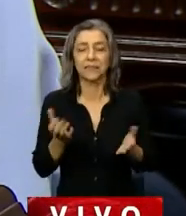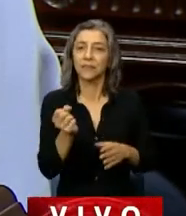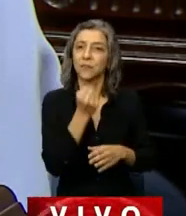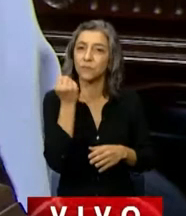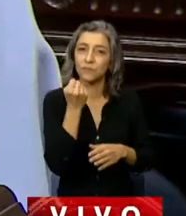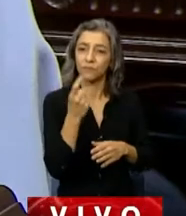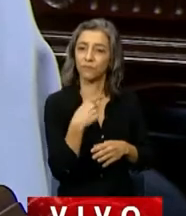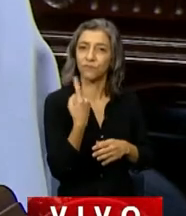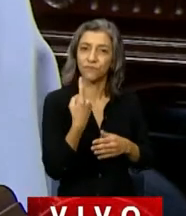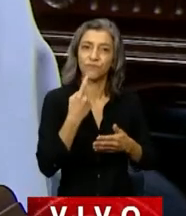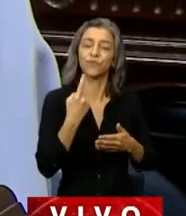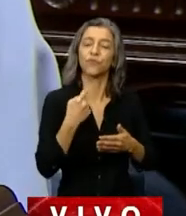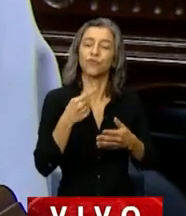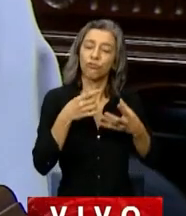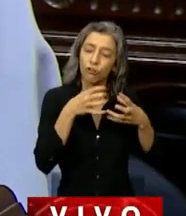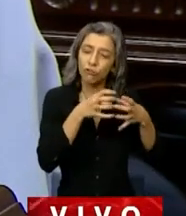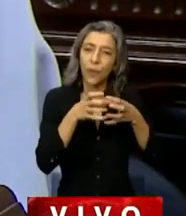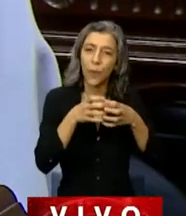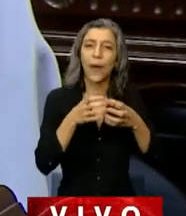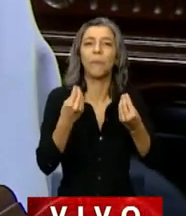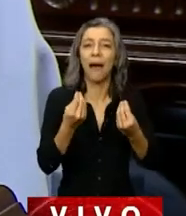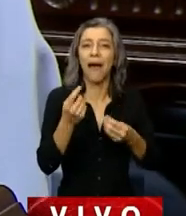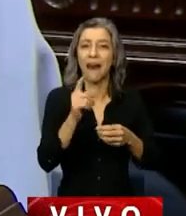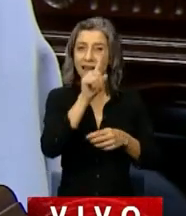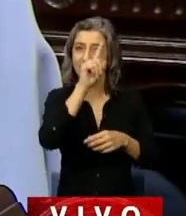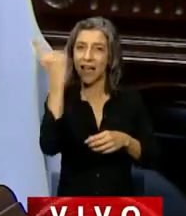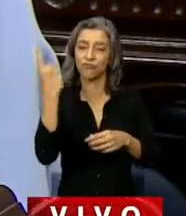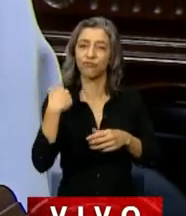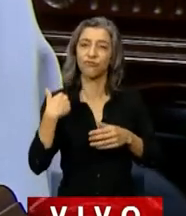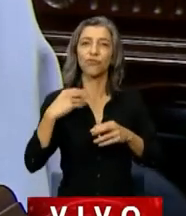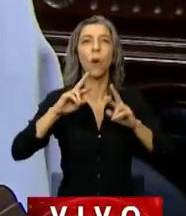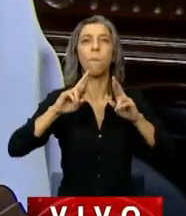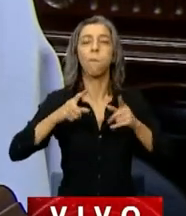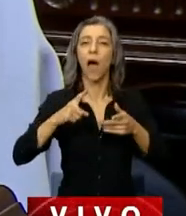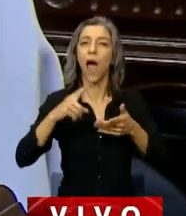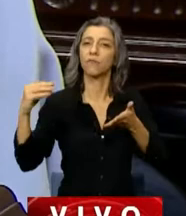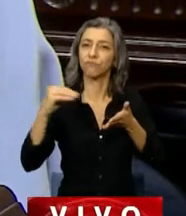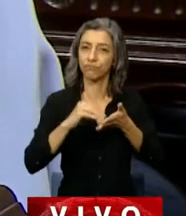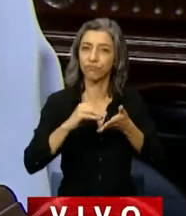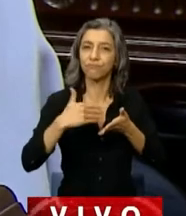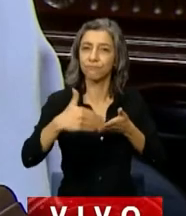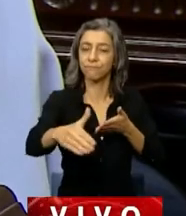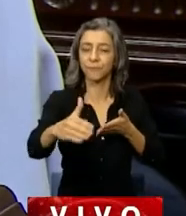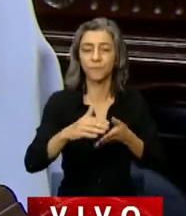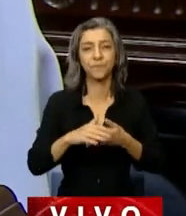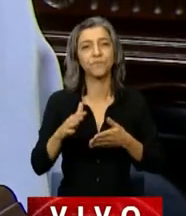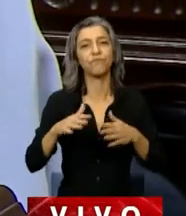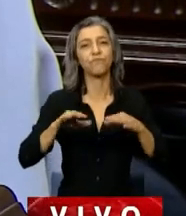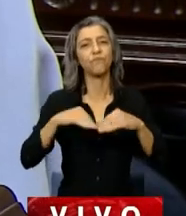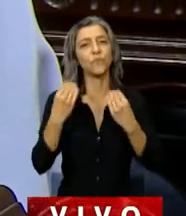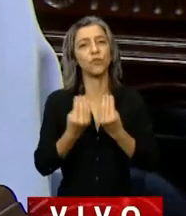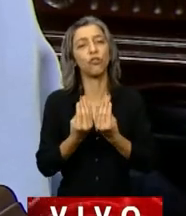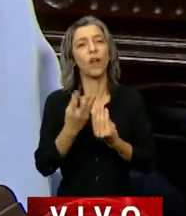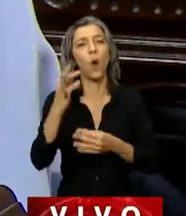agenda pública y sanitaria a nivel nacional. A nivel mundial se estima que 40 millones de